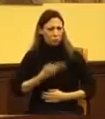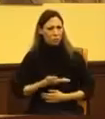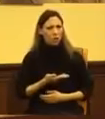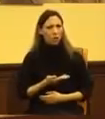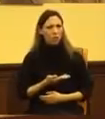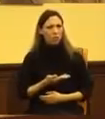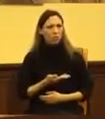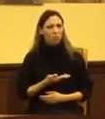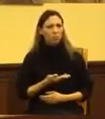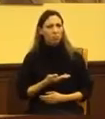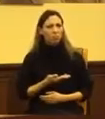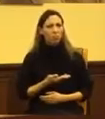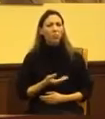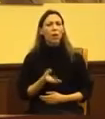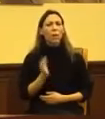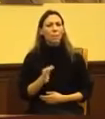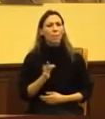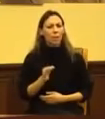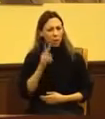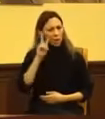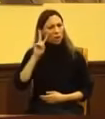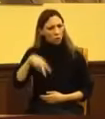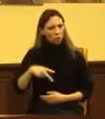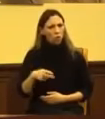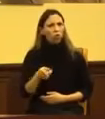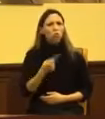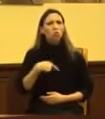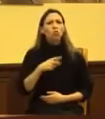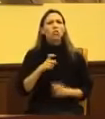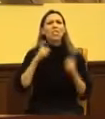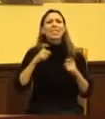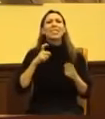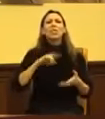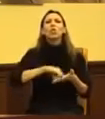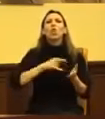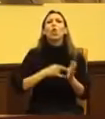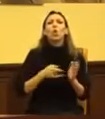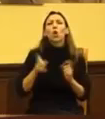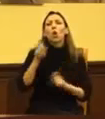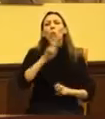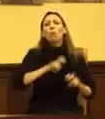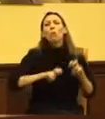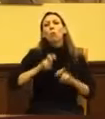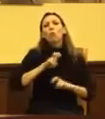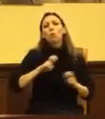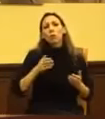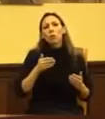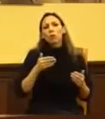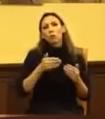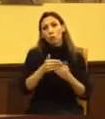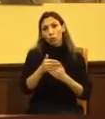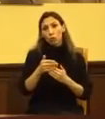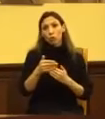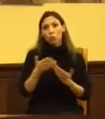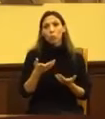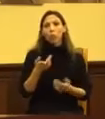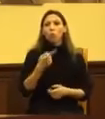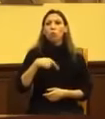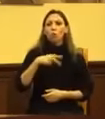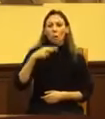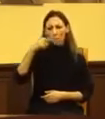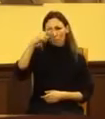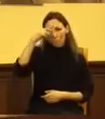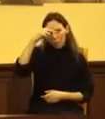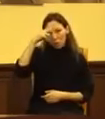hemos tenido una posición de que hemos tratado de buscar soluciones a futuro. Porque entre otras cosas lo que nos preocupa bastante